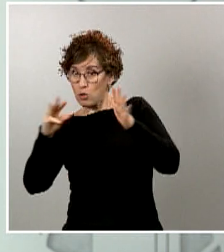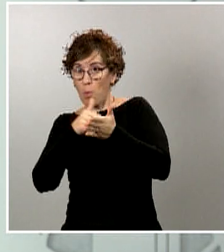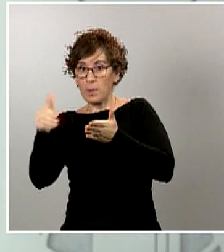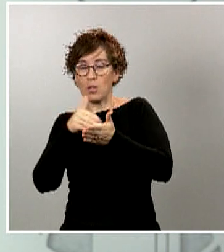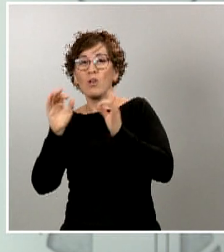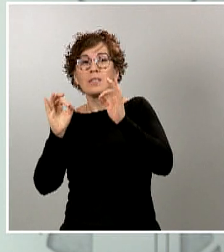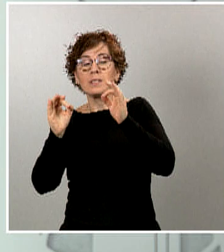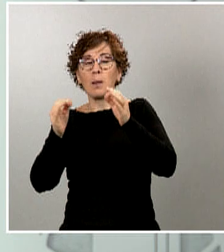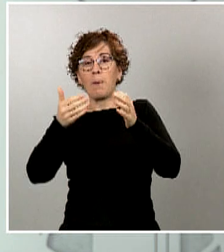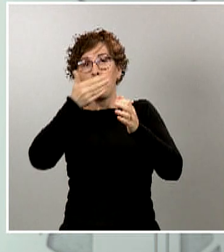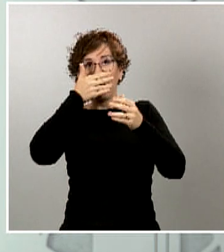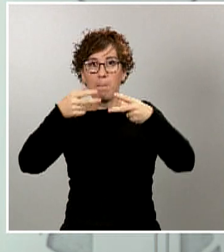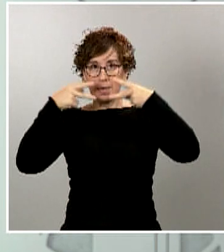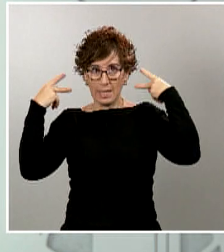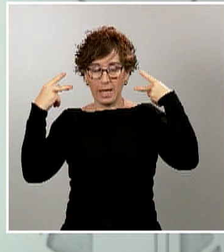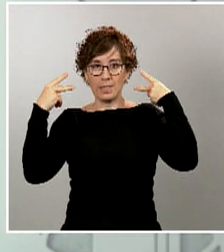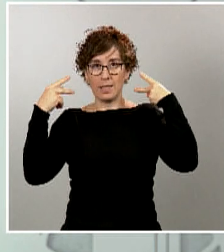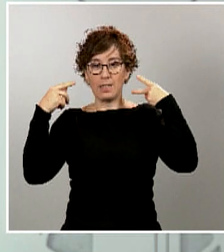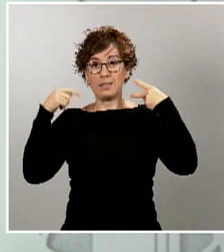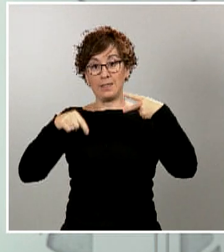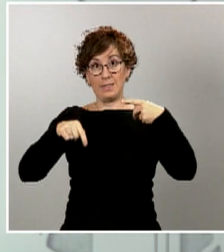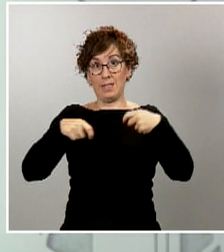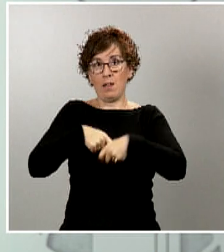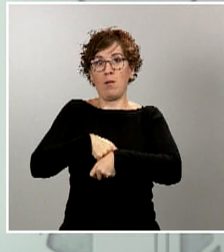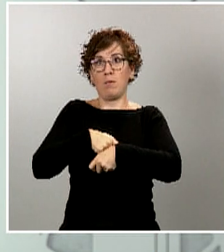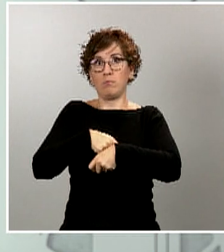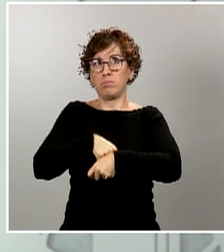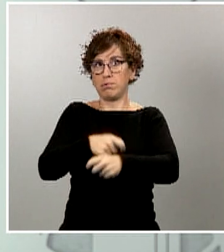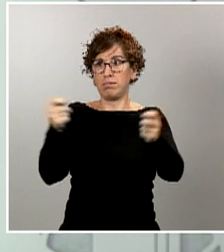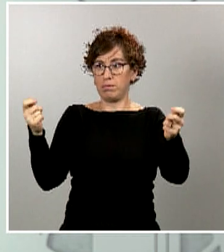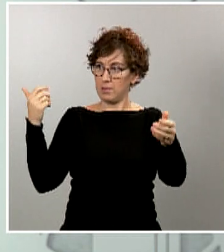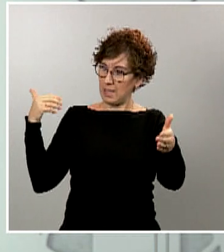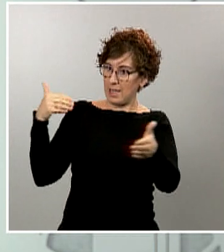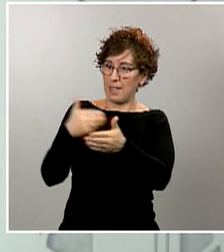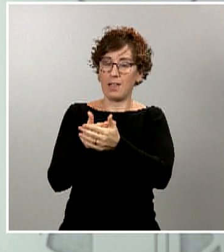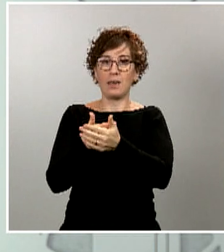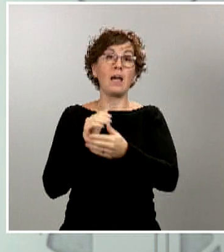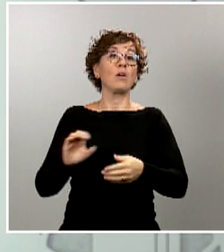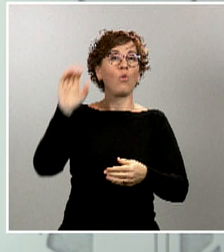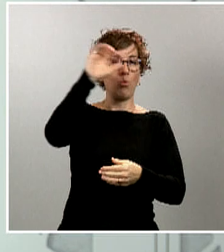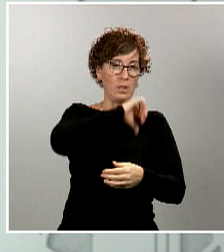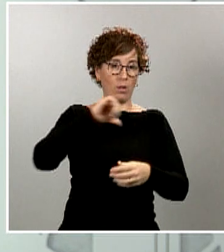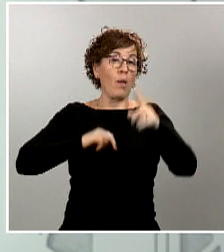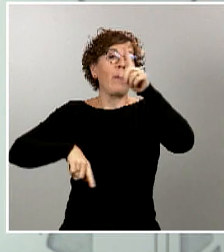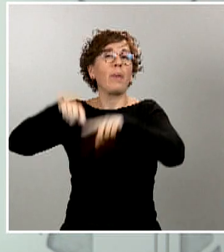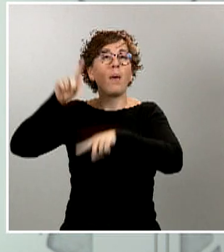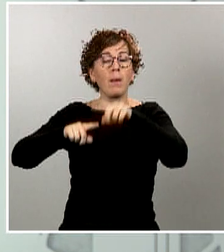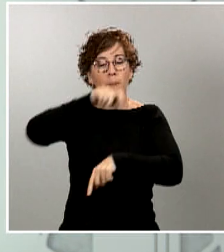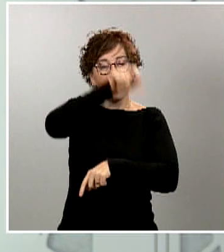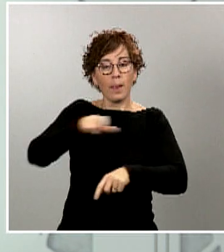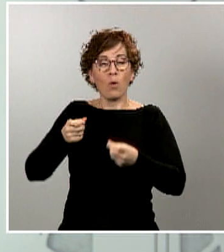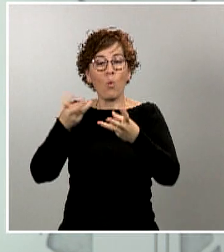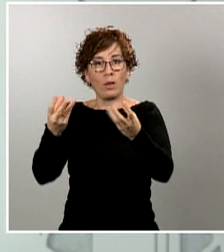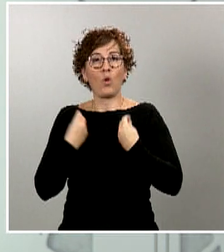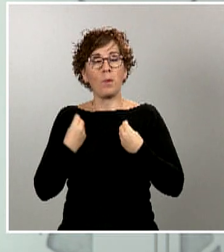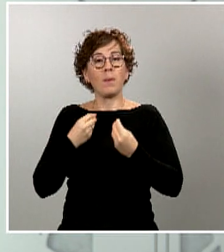que se han repartido hasta la fecha de hoy al conjunto de comunidades autónomas en función de la población y la incidencia que la epidemia tiene en cada